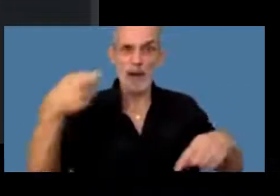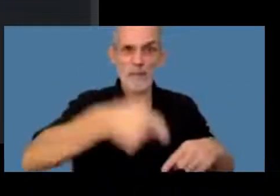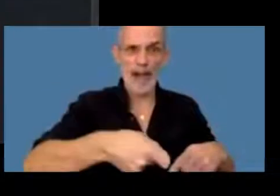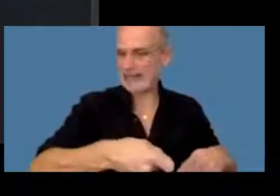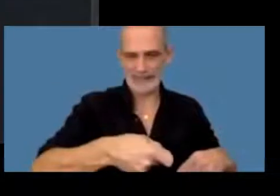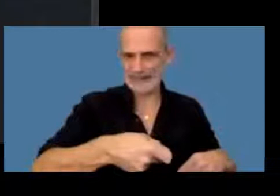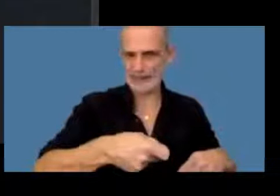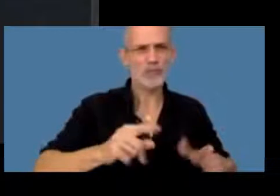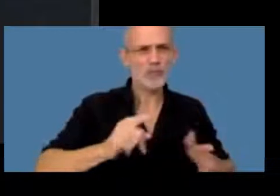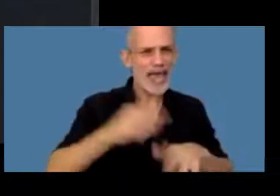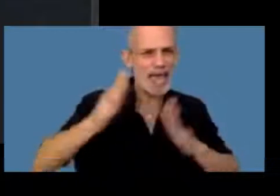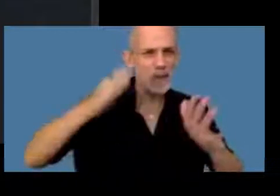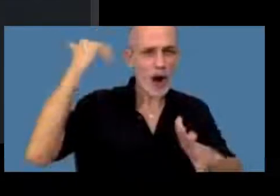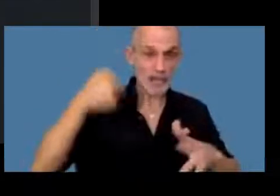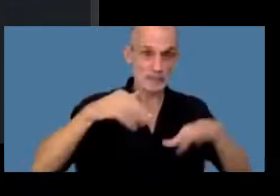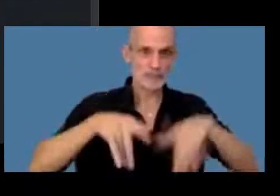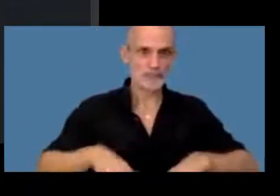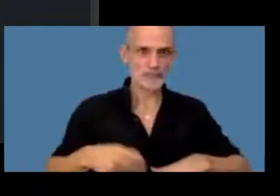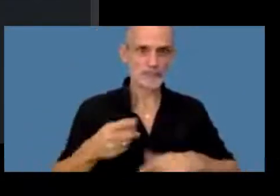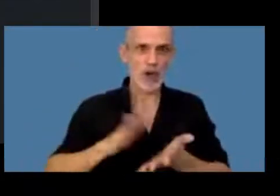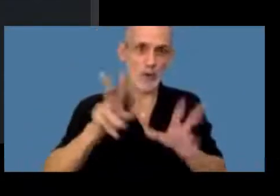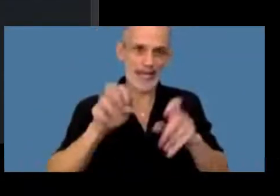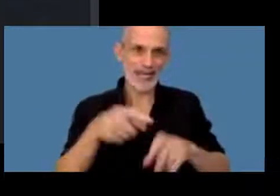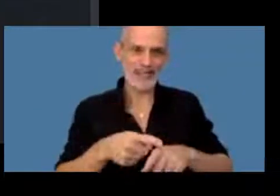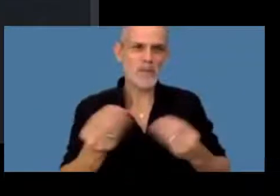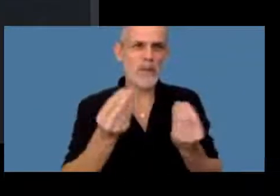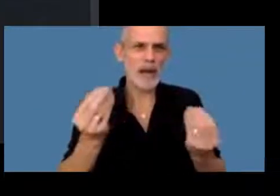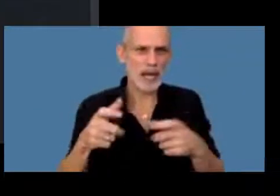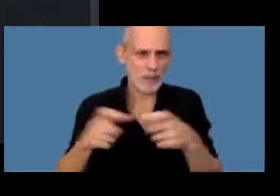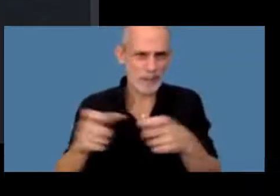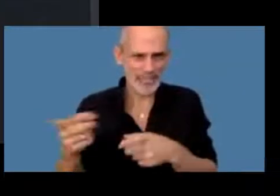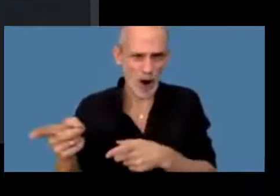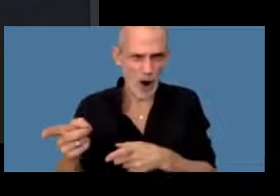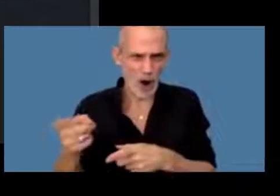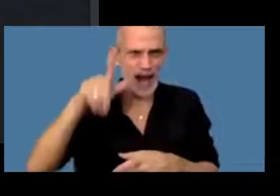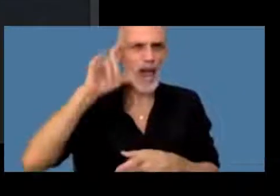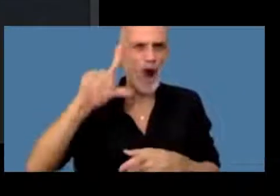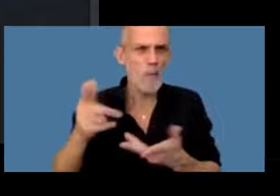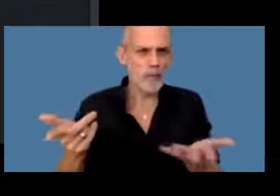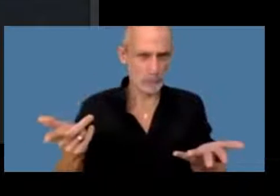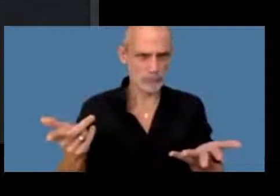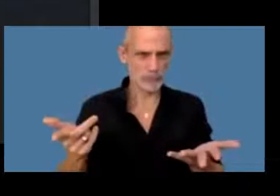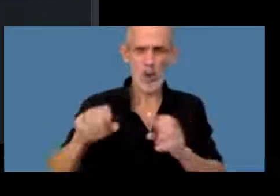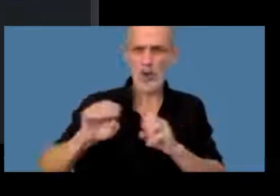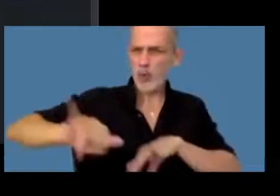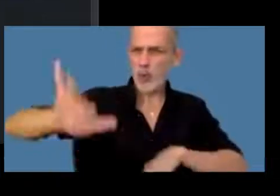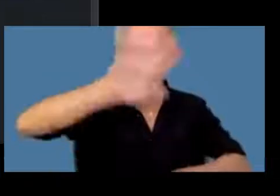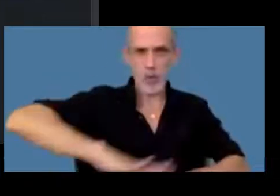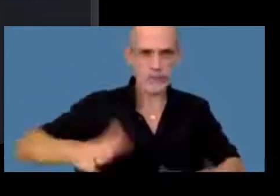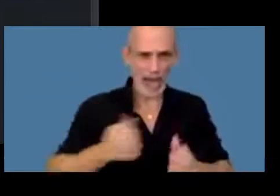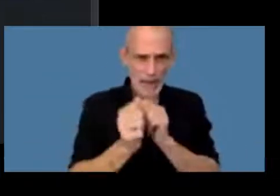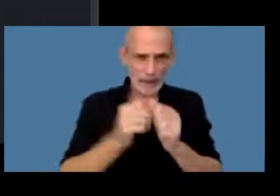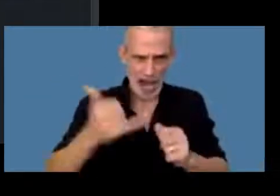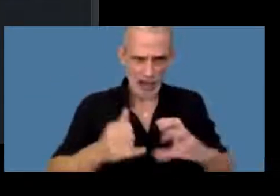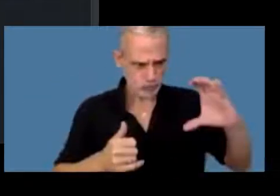yo escribí varias notas, ¿no?, refiriéndome a esto, ¿qué estamos haciendo si los Lecop y patacones estaban en todas las empresas y habían sido